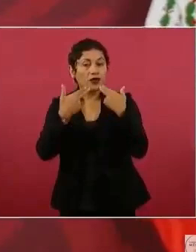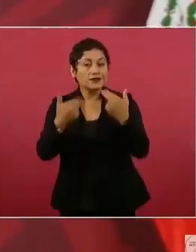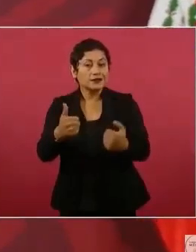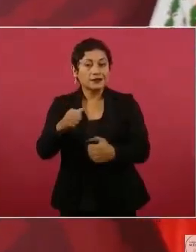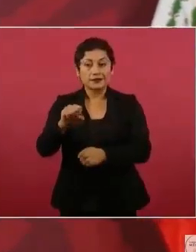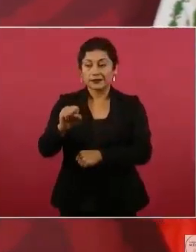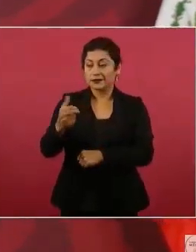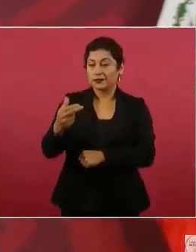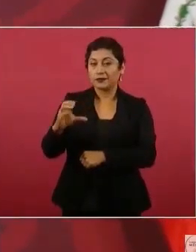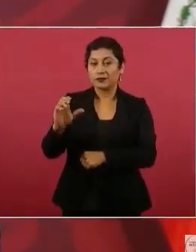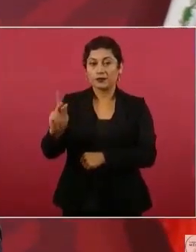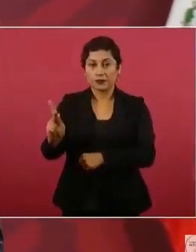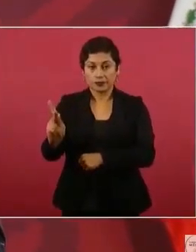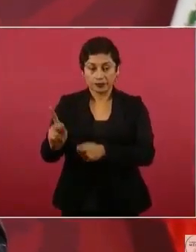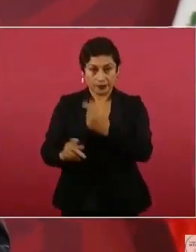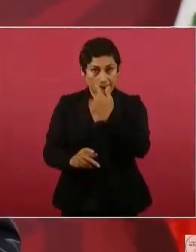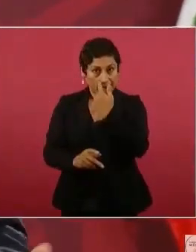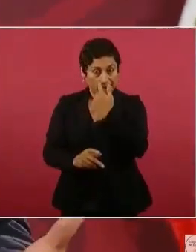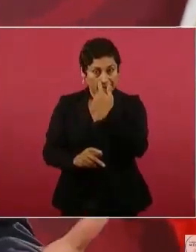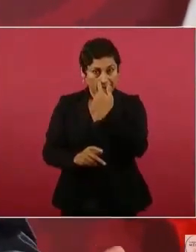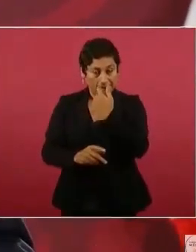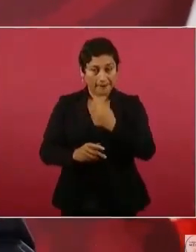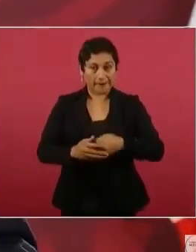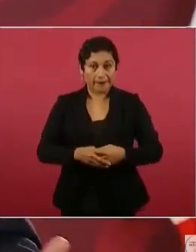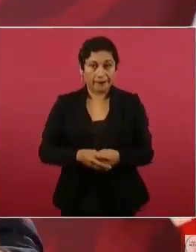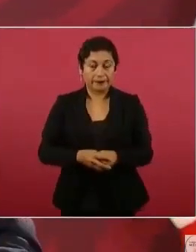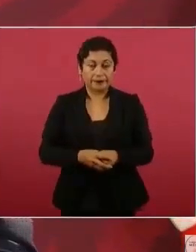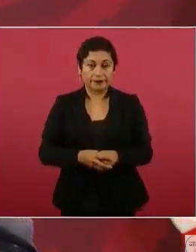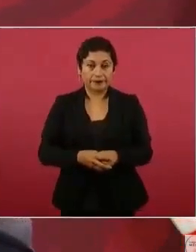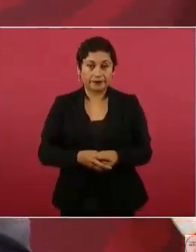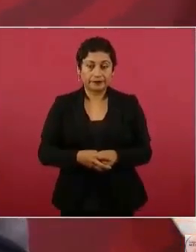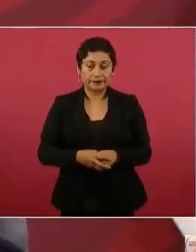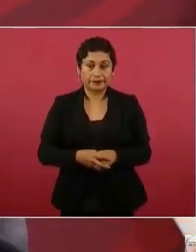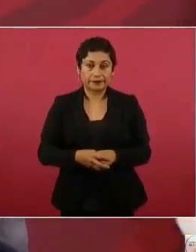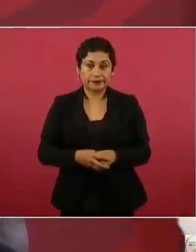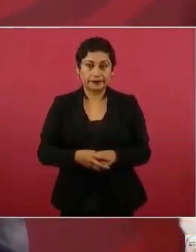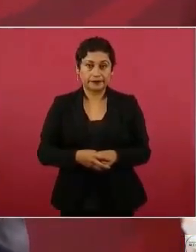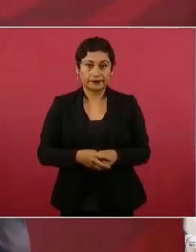esa imagen del presidente y buscar una